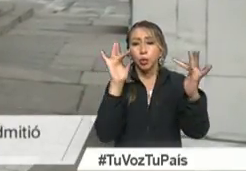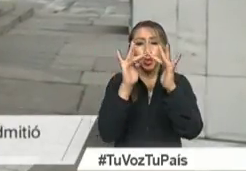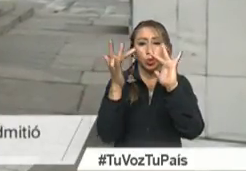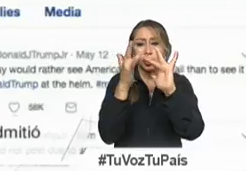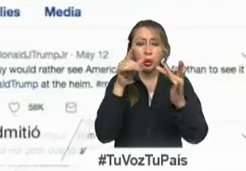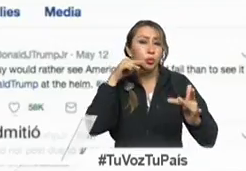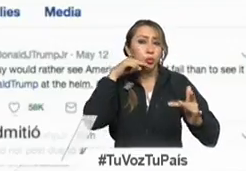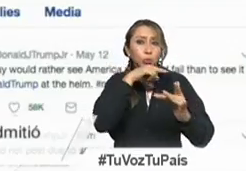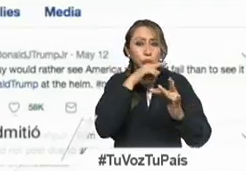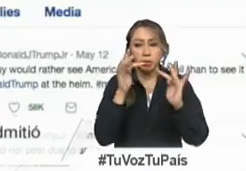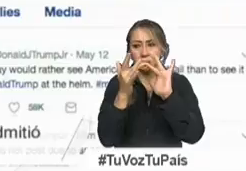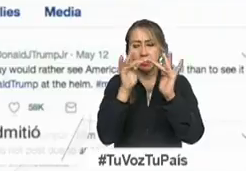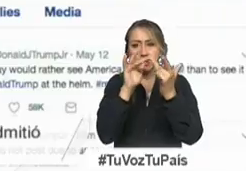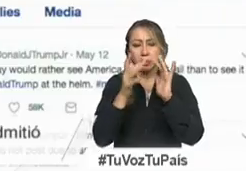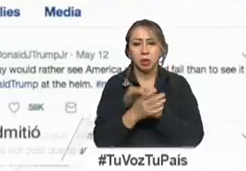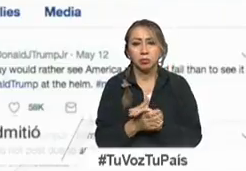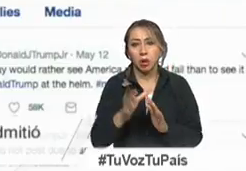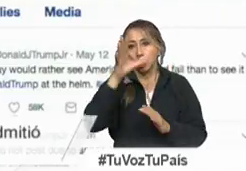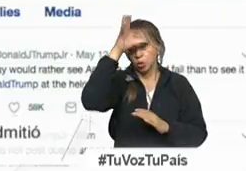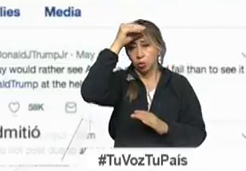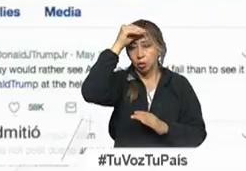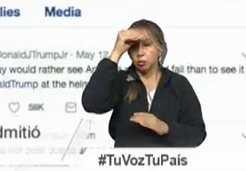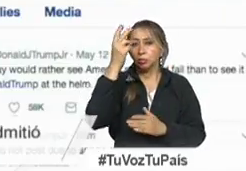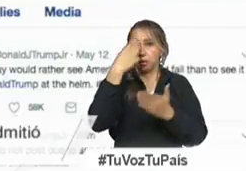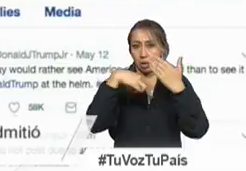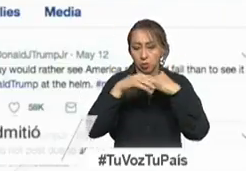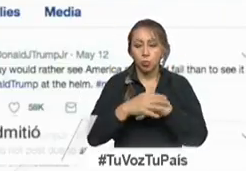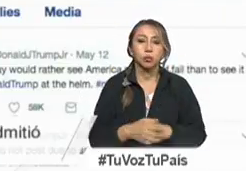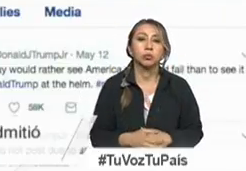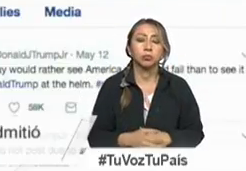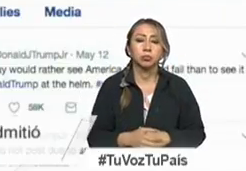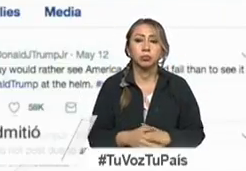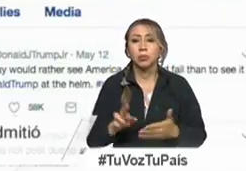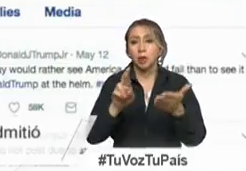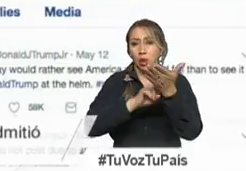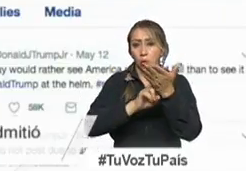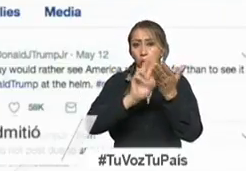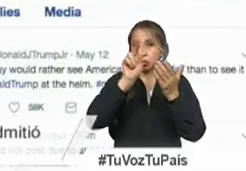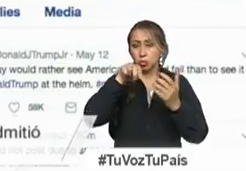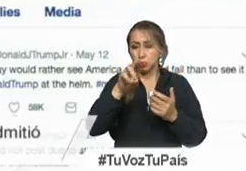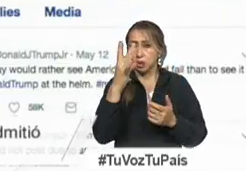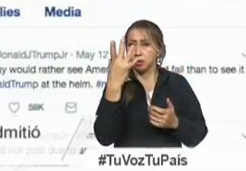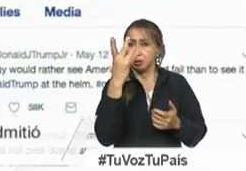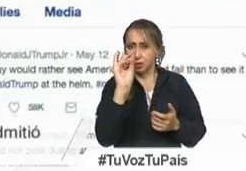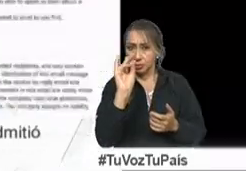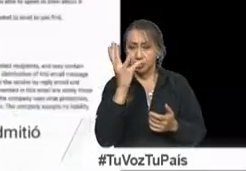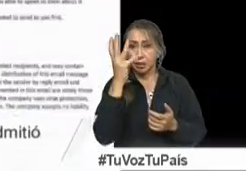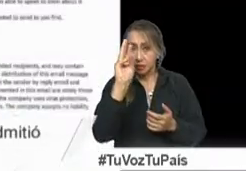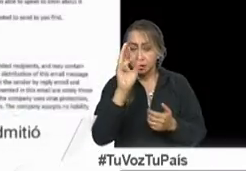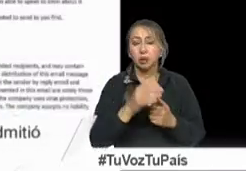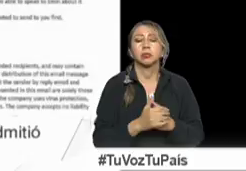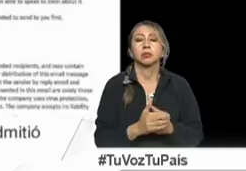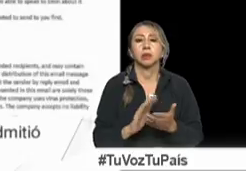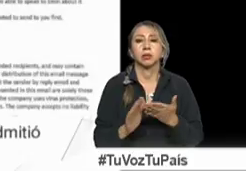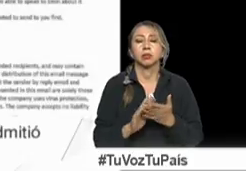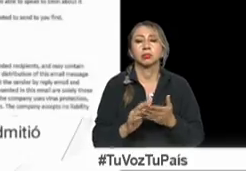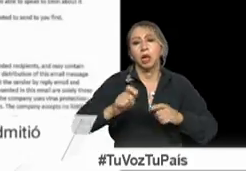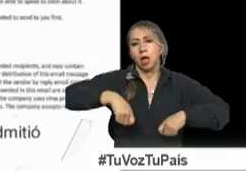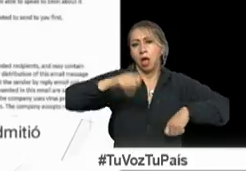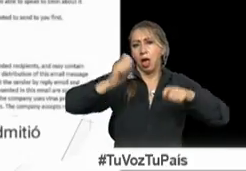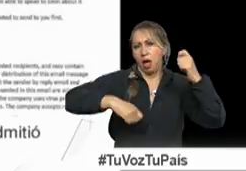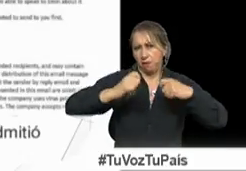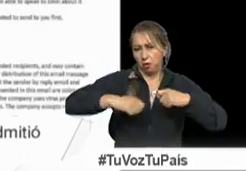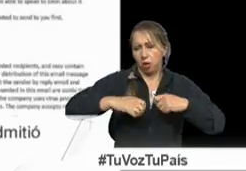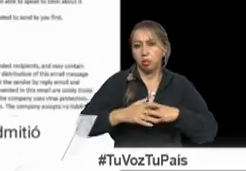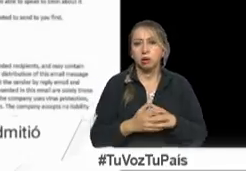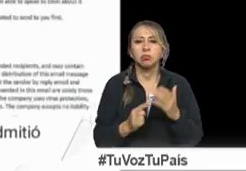rusia donald trump júnior reveló que esta reunión en junio de 2016 con la abogada rusa natalia vez el ipca ya